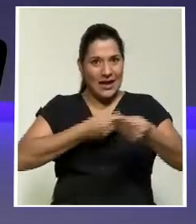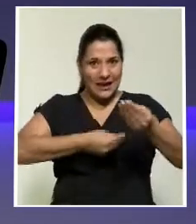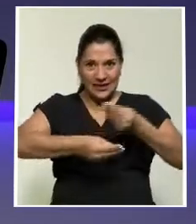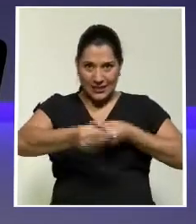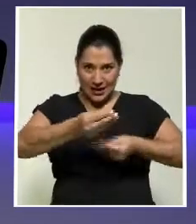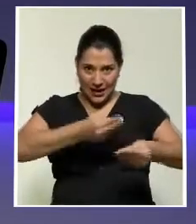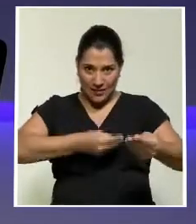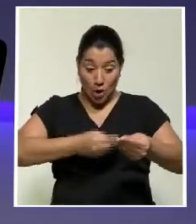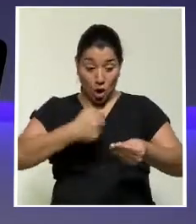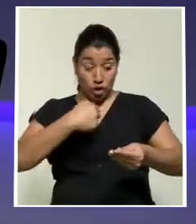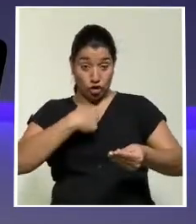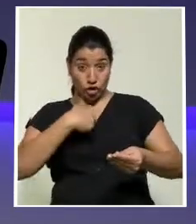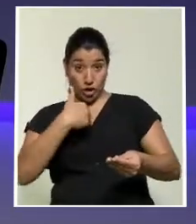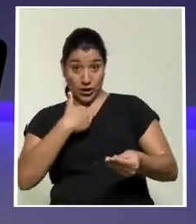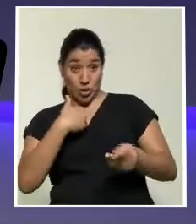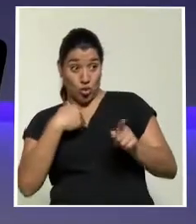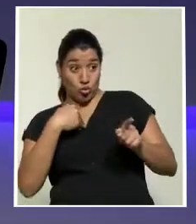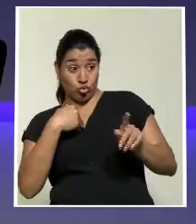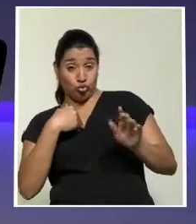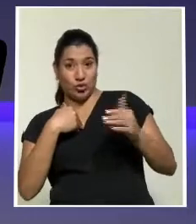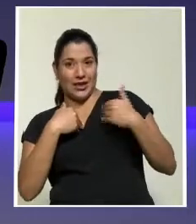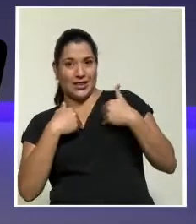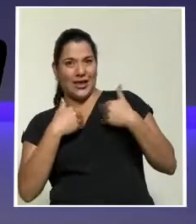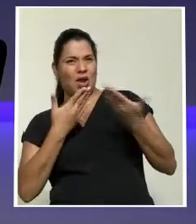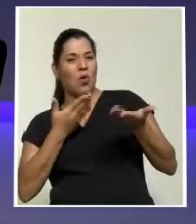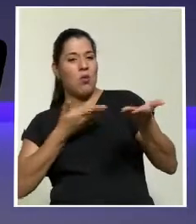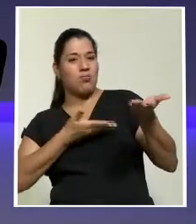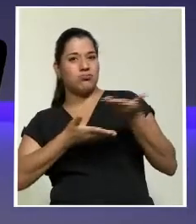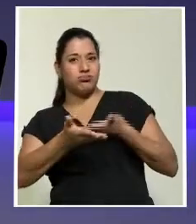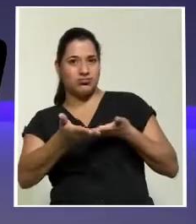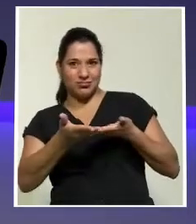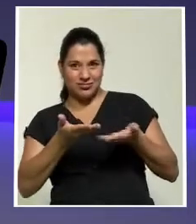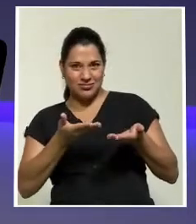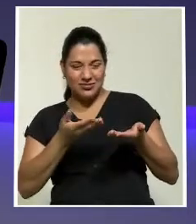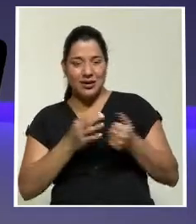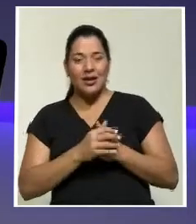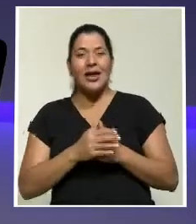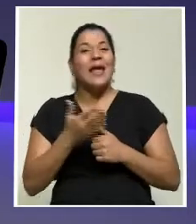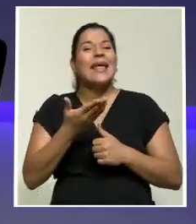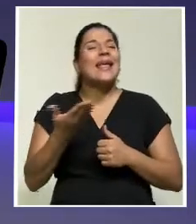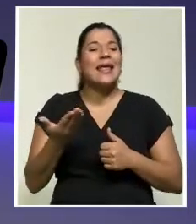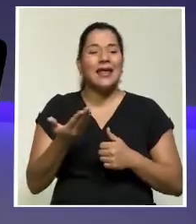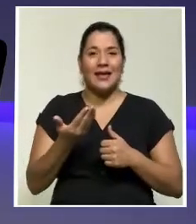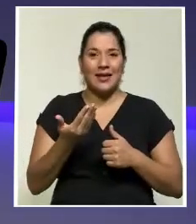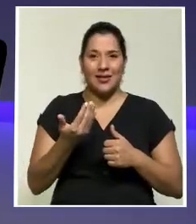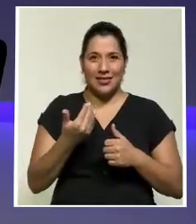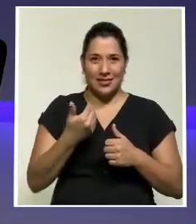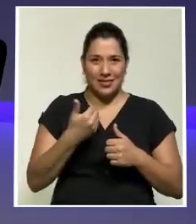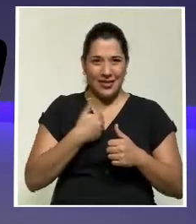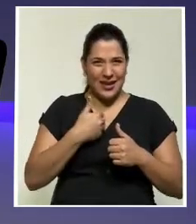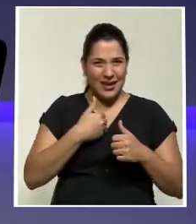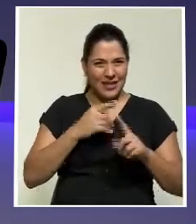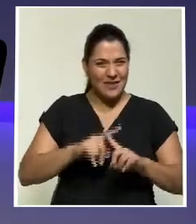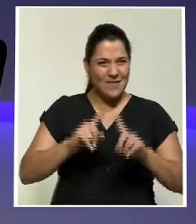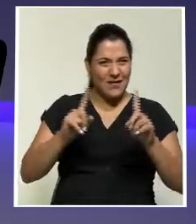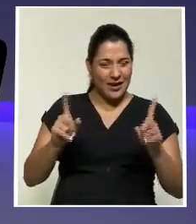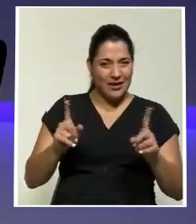que yo tengo y lo que usted tiene, ¿a qué precio lo cambiamos? ¿Y qué diferencias proponen desde la economía